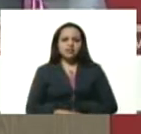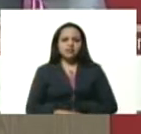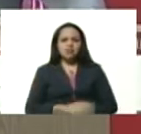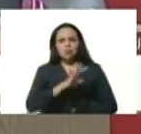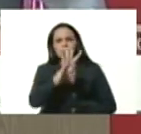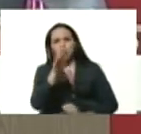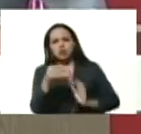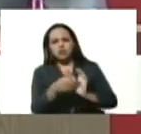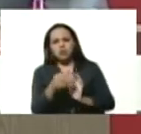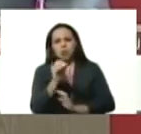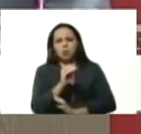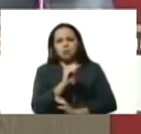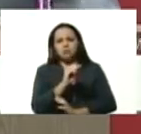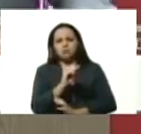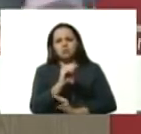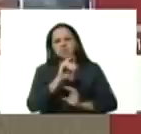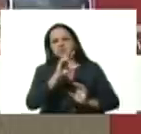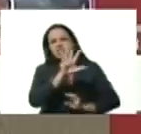4.000, 5.000, 8.000 votos.